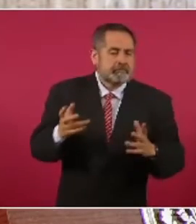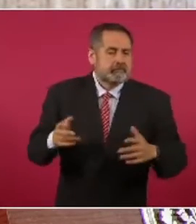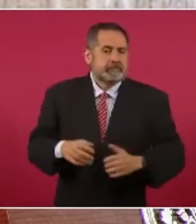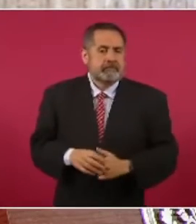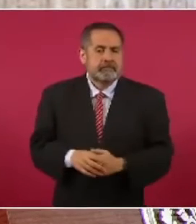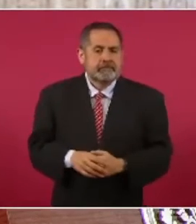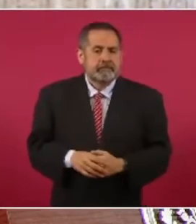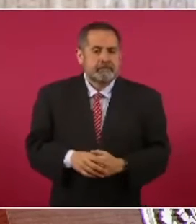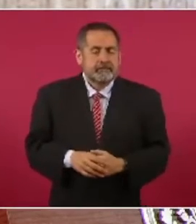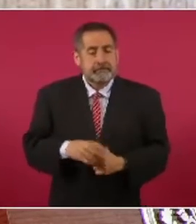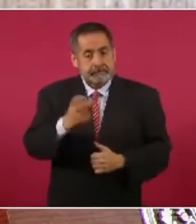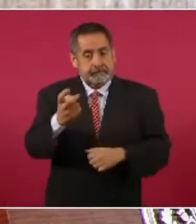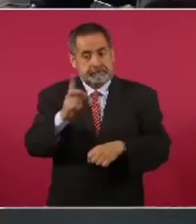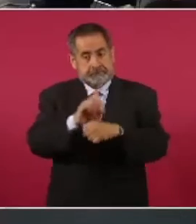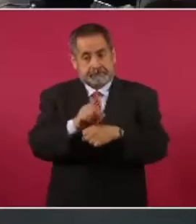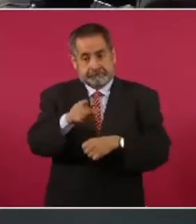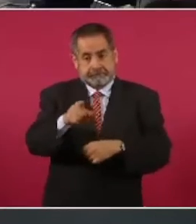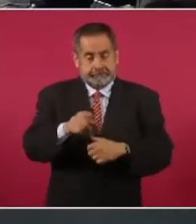En esa ocasión